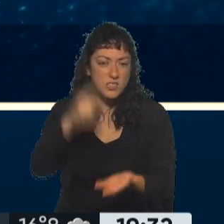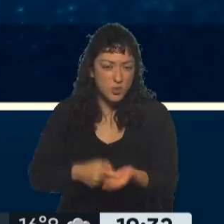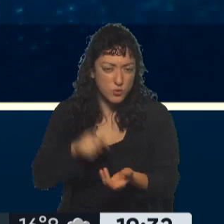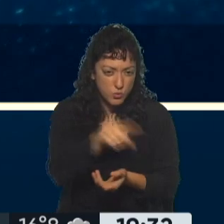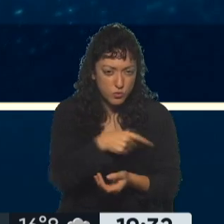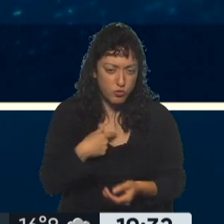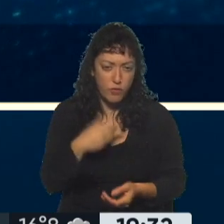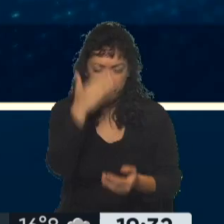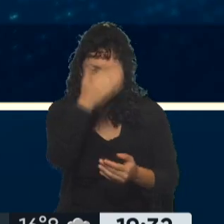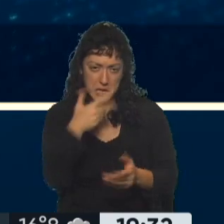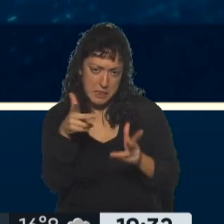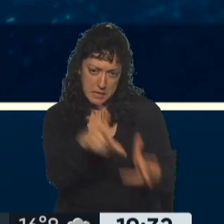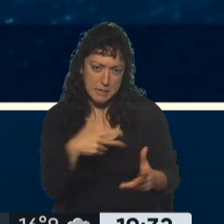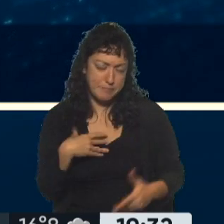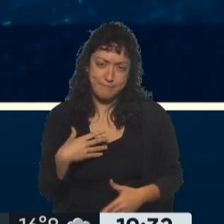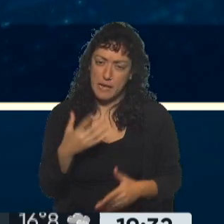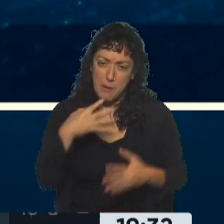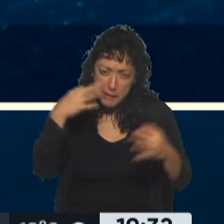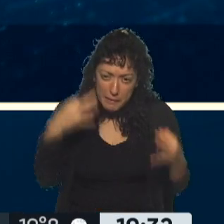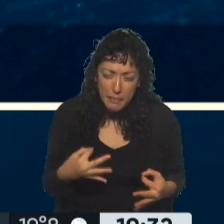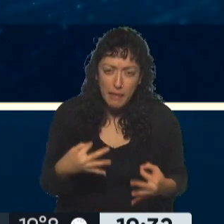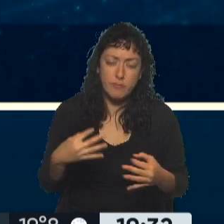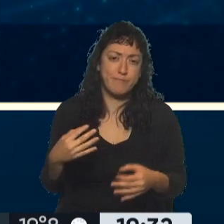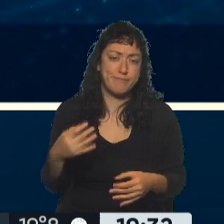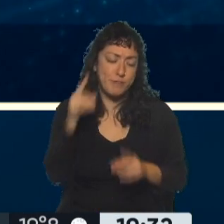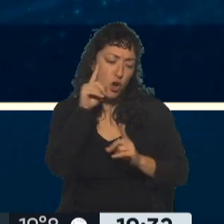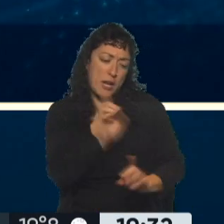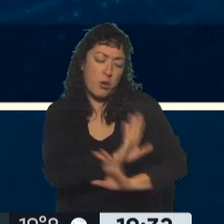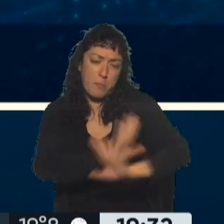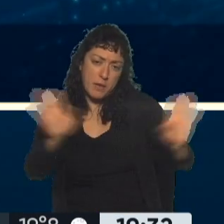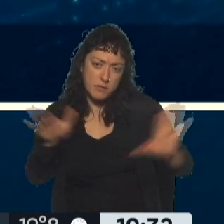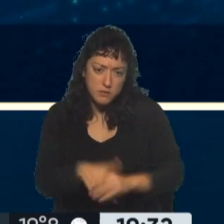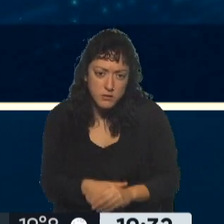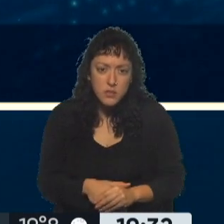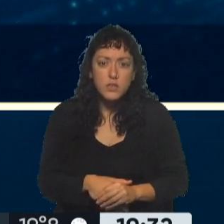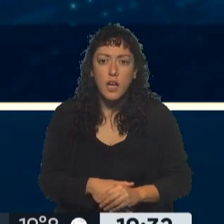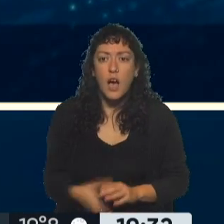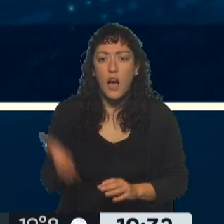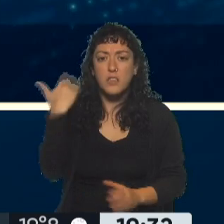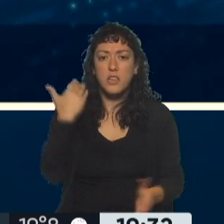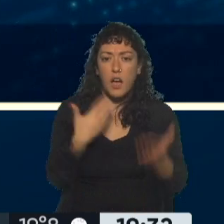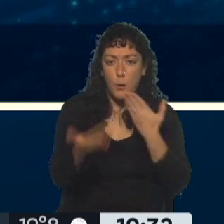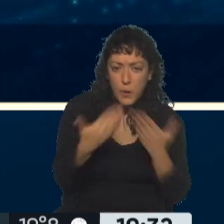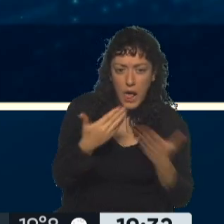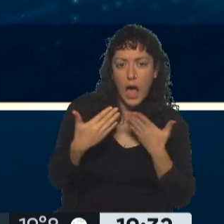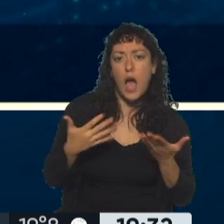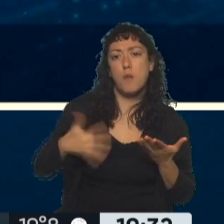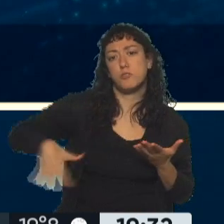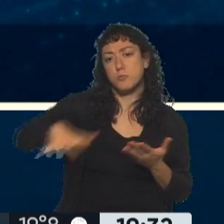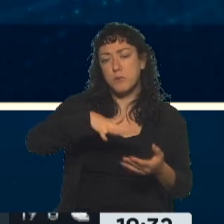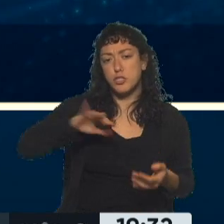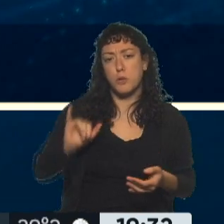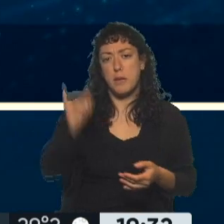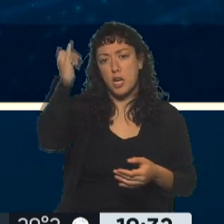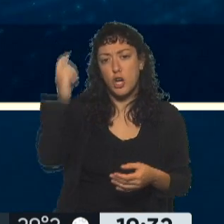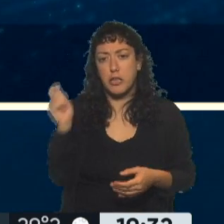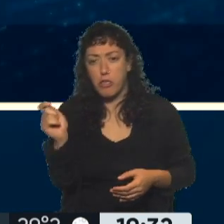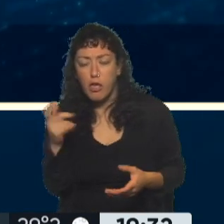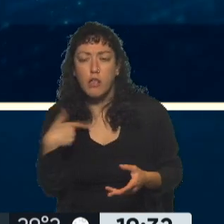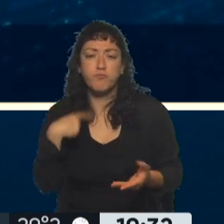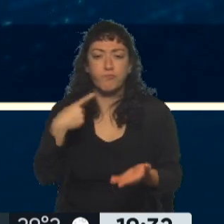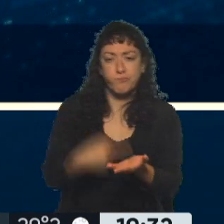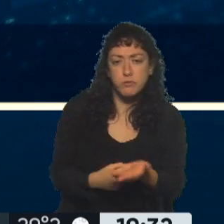dije personalmente. Me sorprendió también porque habíamos hablado que ella iba a mantenerse neutral, ya que era lo mejor para todo el espacio. Gran parte,